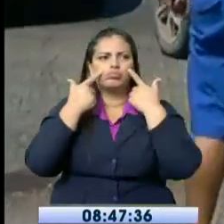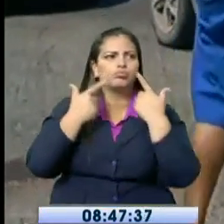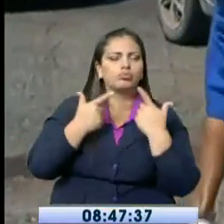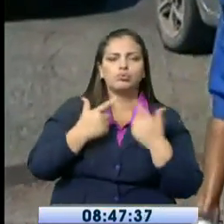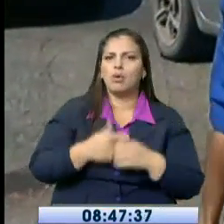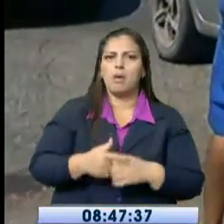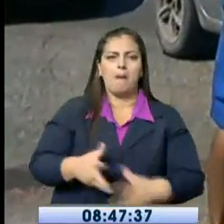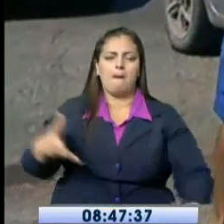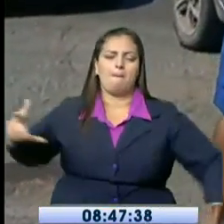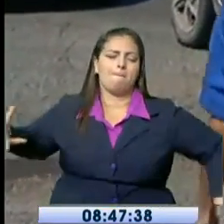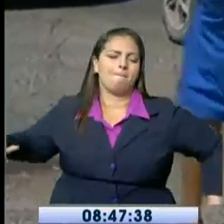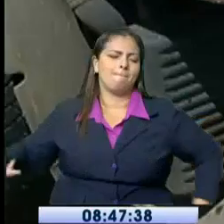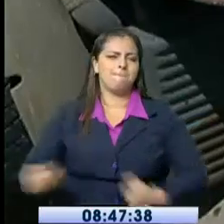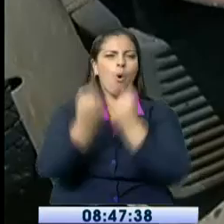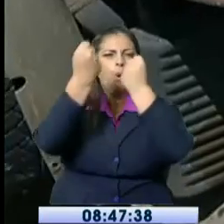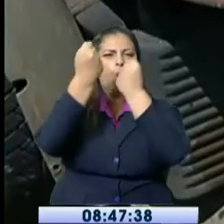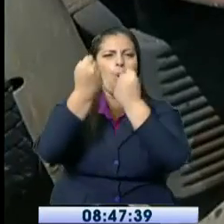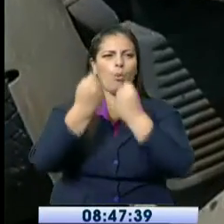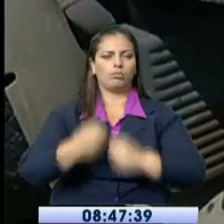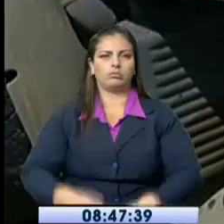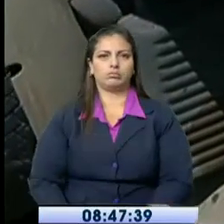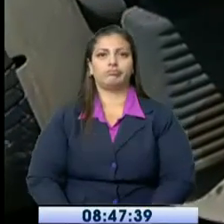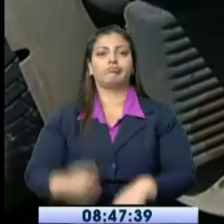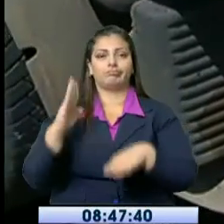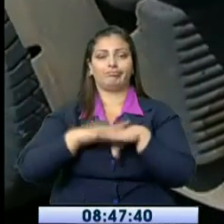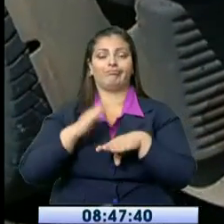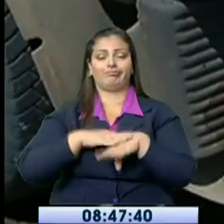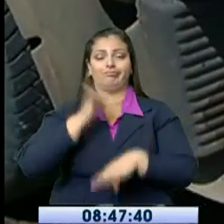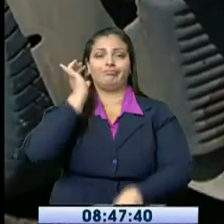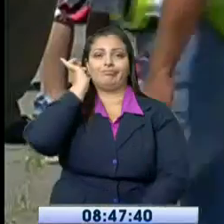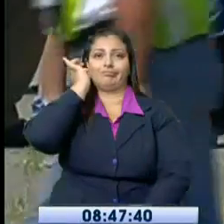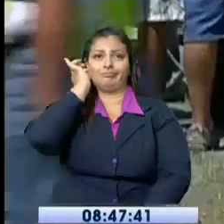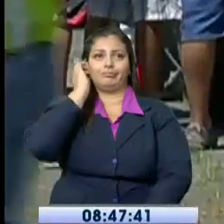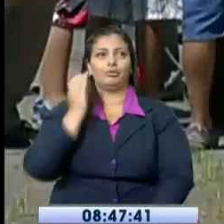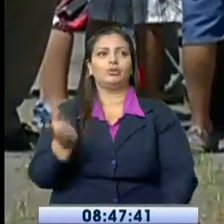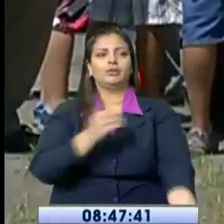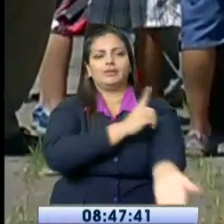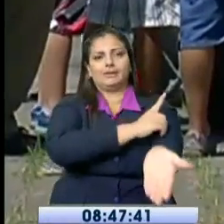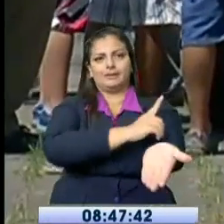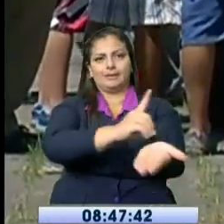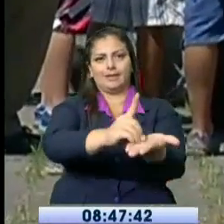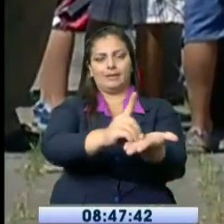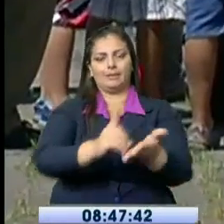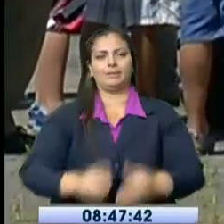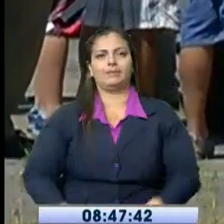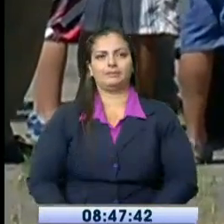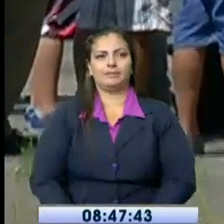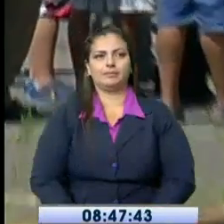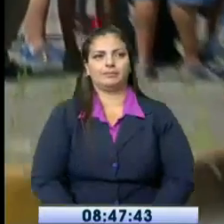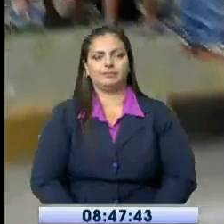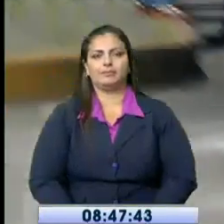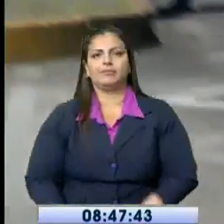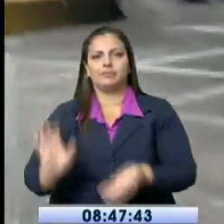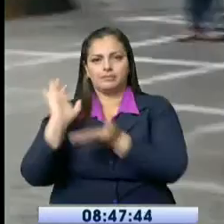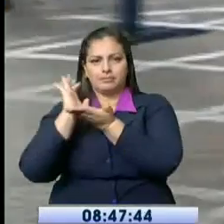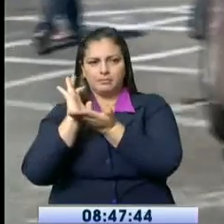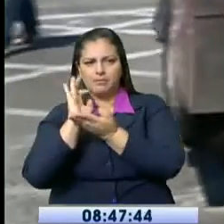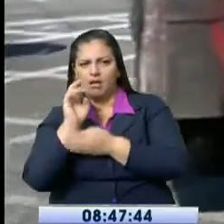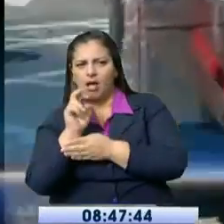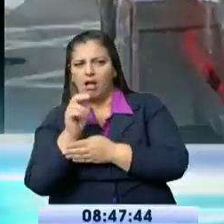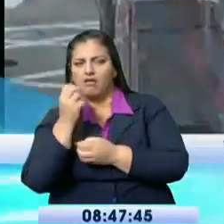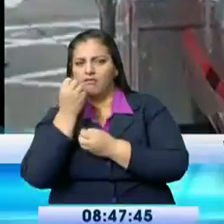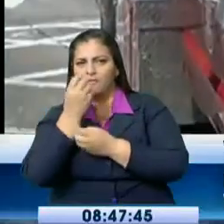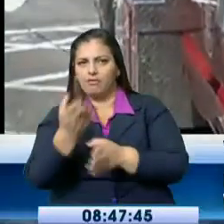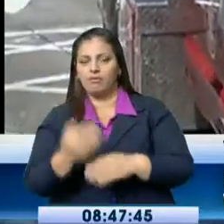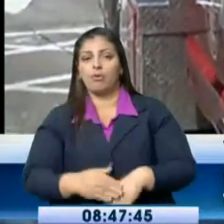Más que un accidente, fue una imprudencia en la vía a Daule. Según los testigos, la conductora del auto giró a la izquierda sin